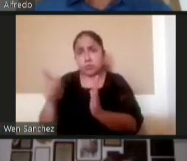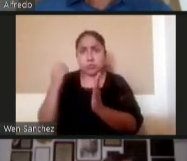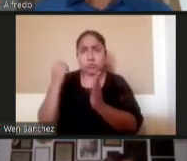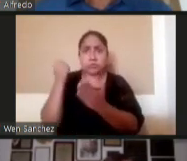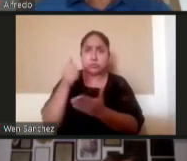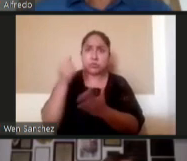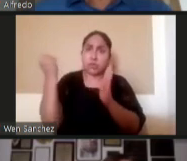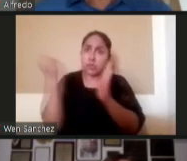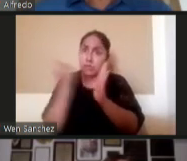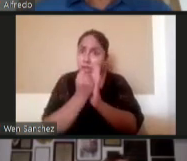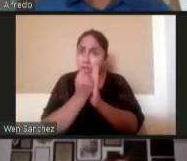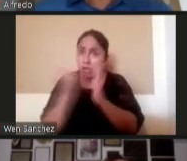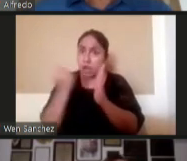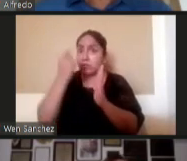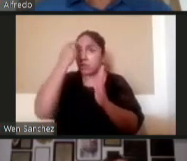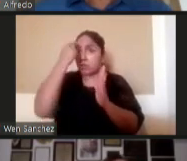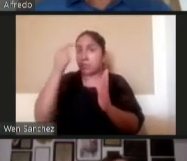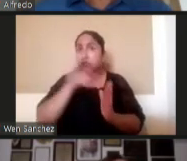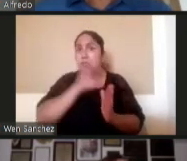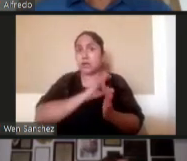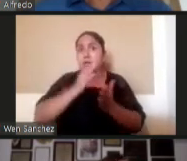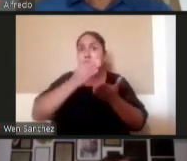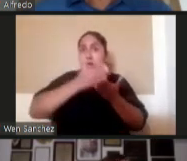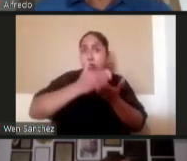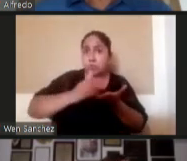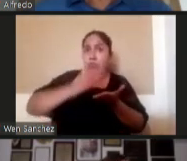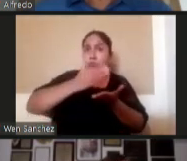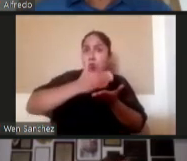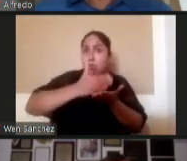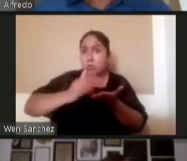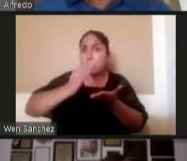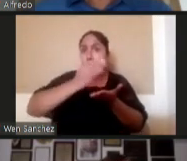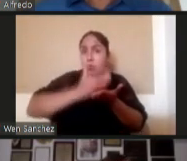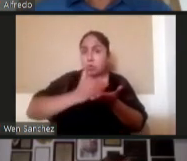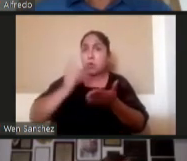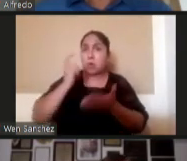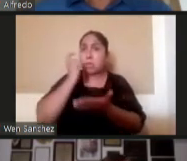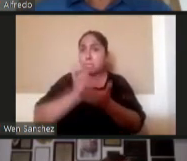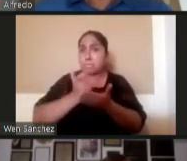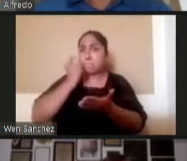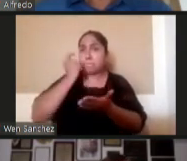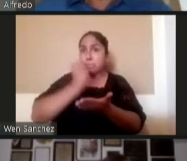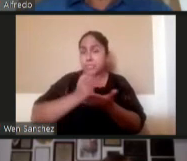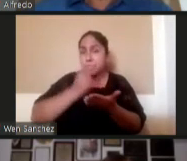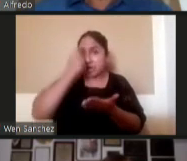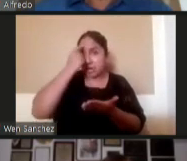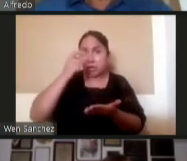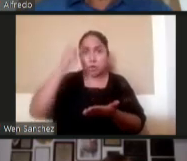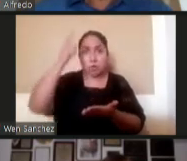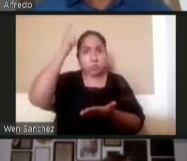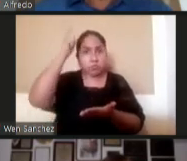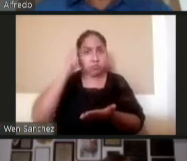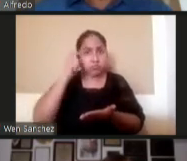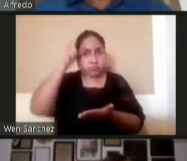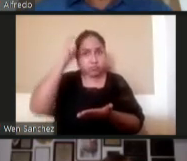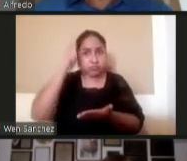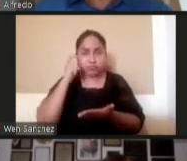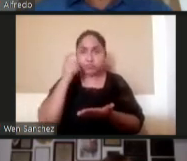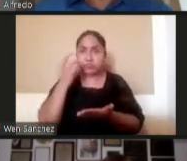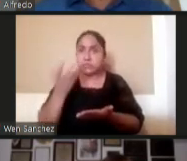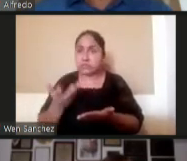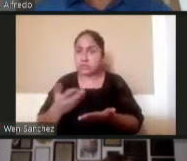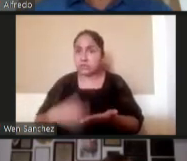Fondo de Pensiones y Jubilaciones de los trabajadores en cita y con ello puedan encontrarse en la